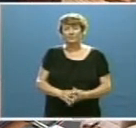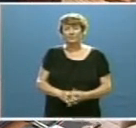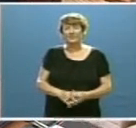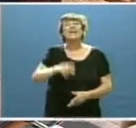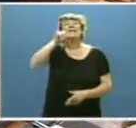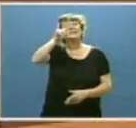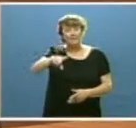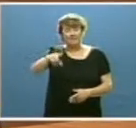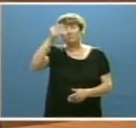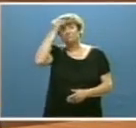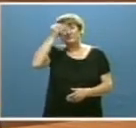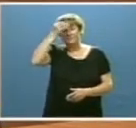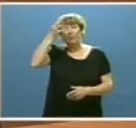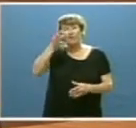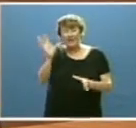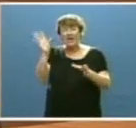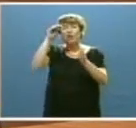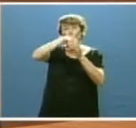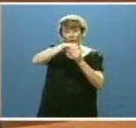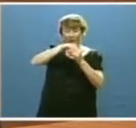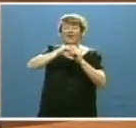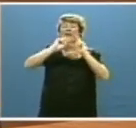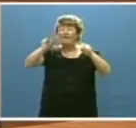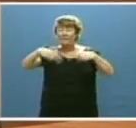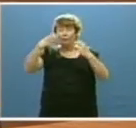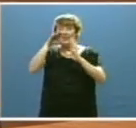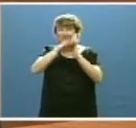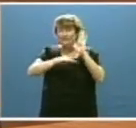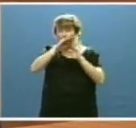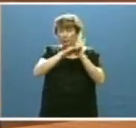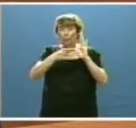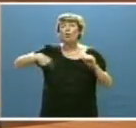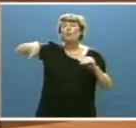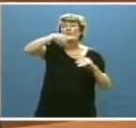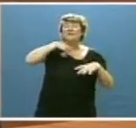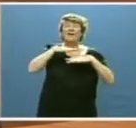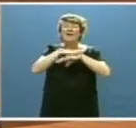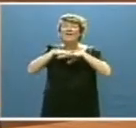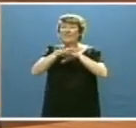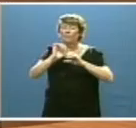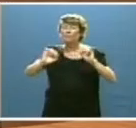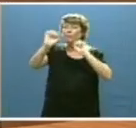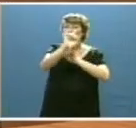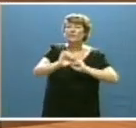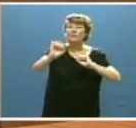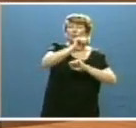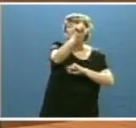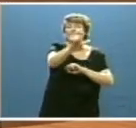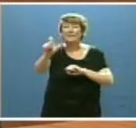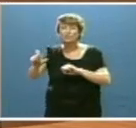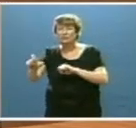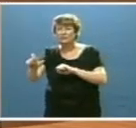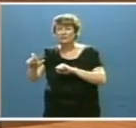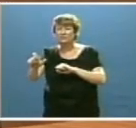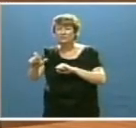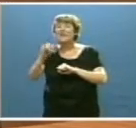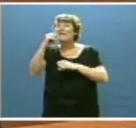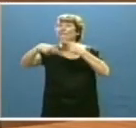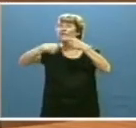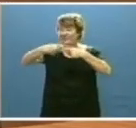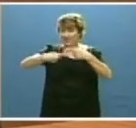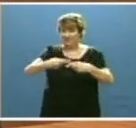también consideramos que debe incluirse en la reforma del estatuto nuestra red de protección a las personas y